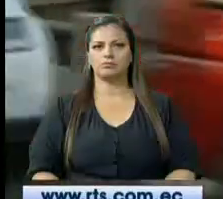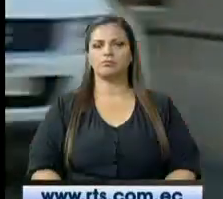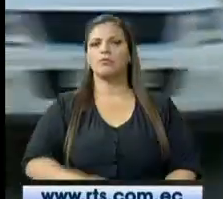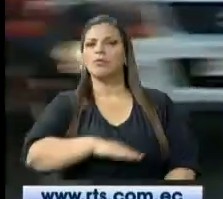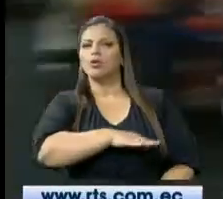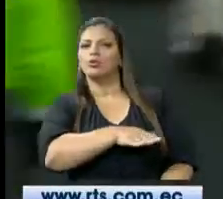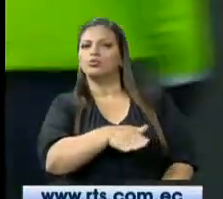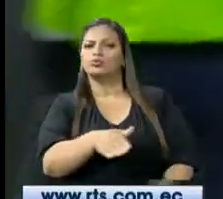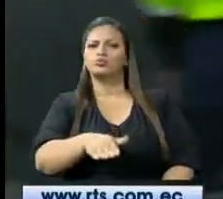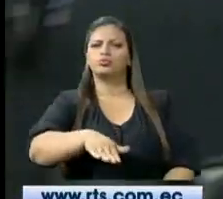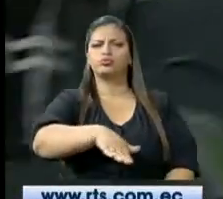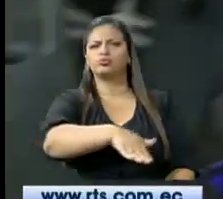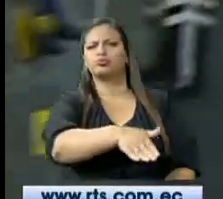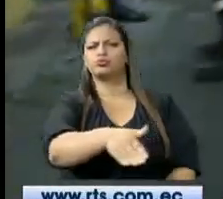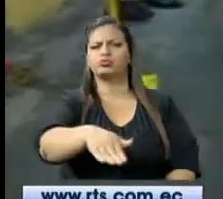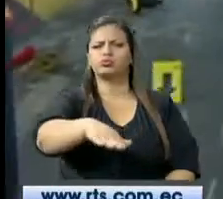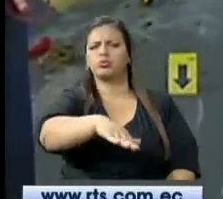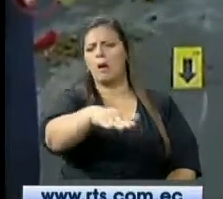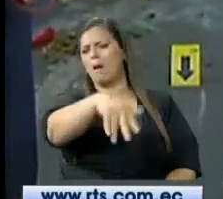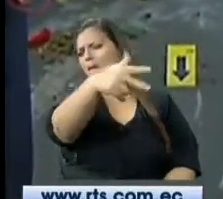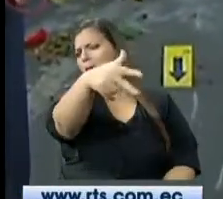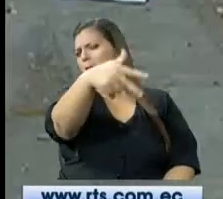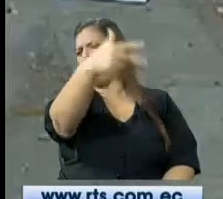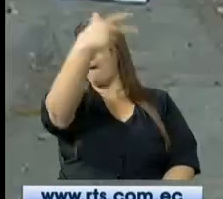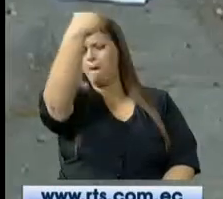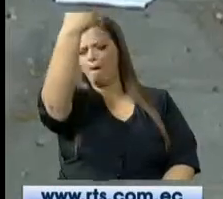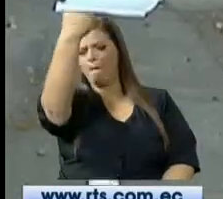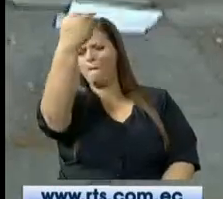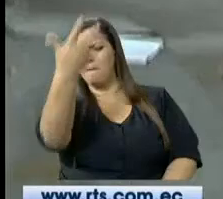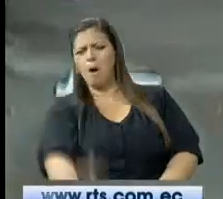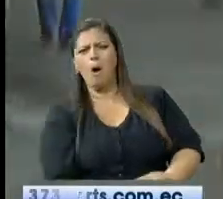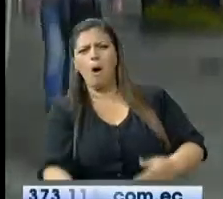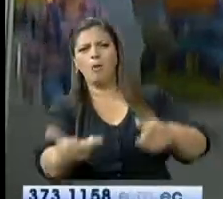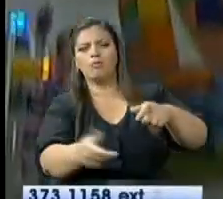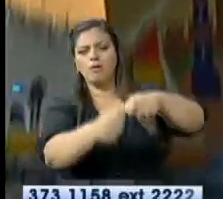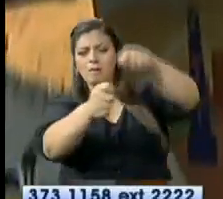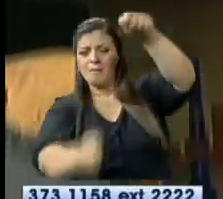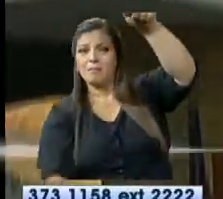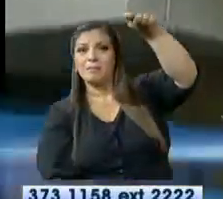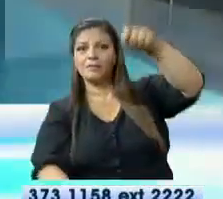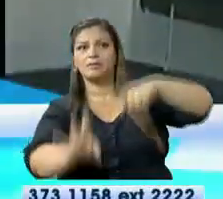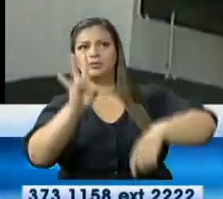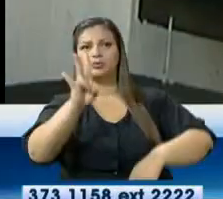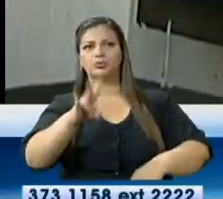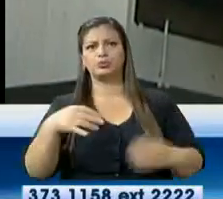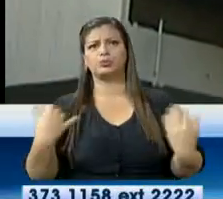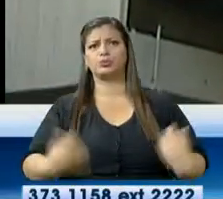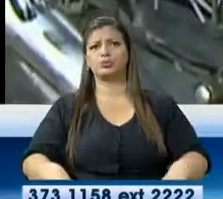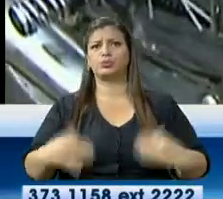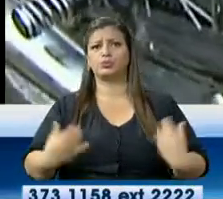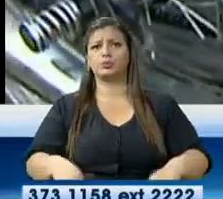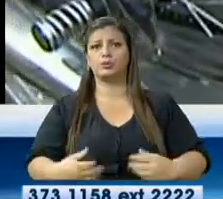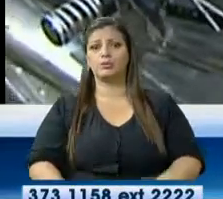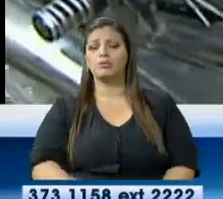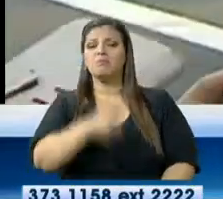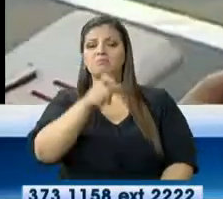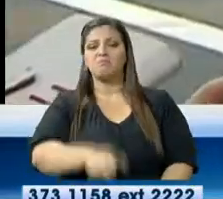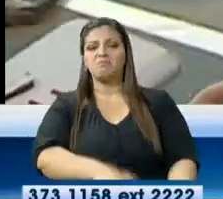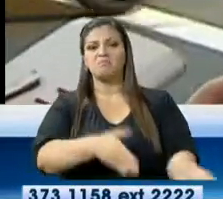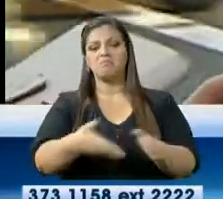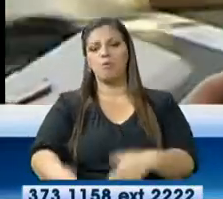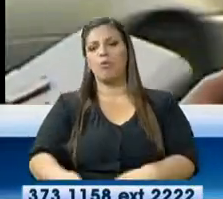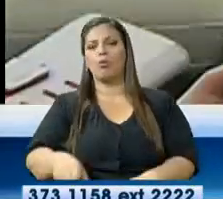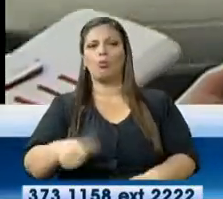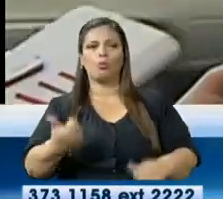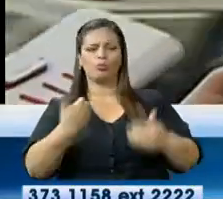Apenas el sol hizo su presencia sobre el cielo guayaquileño y en las calles de esta urbe ya se contaba la crónica de un lamentable accidente. Hay